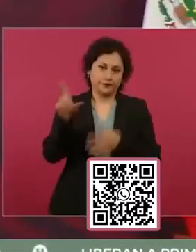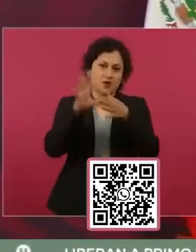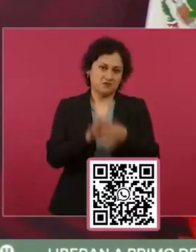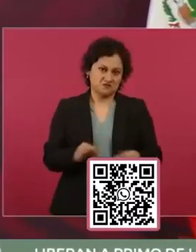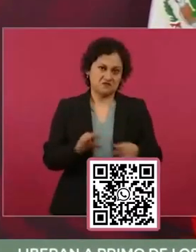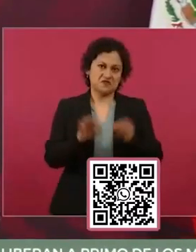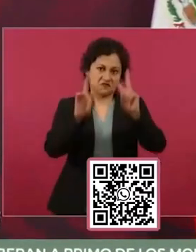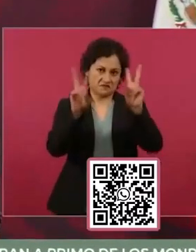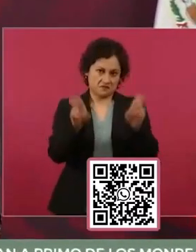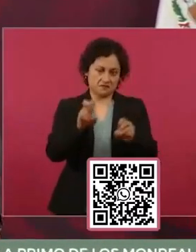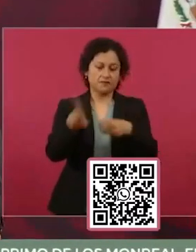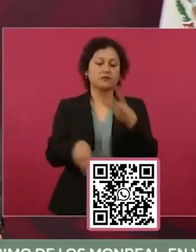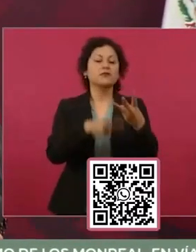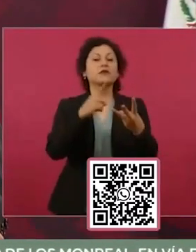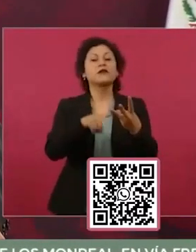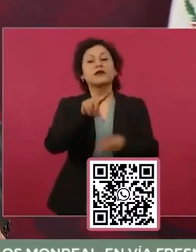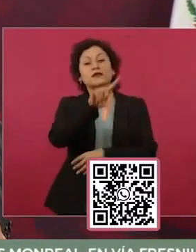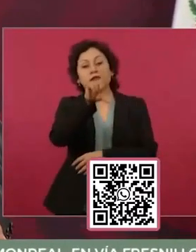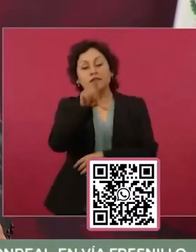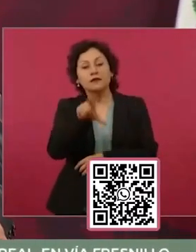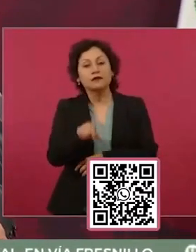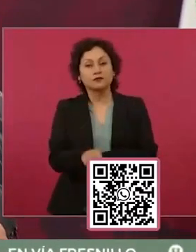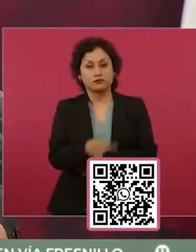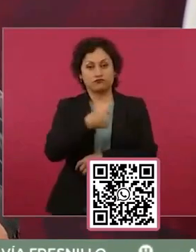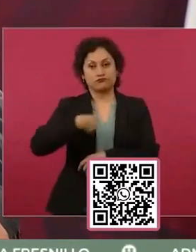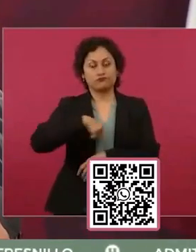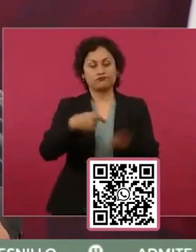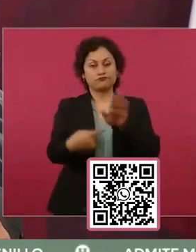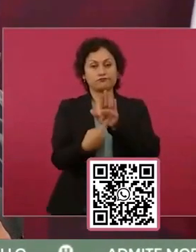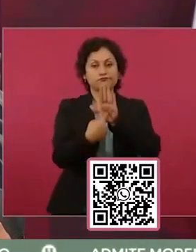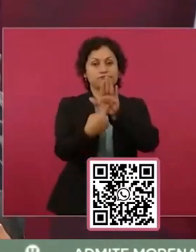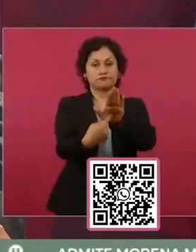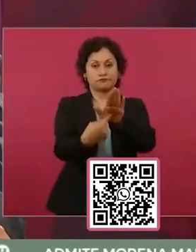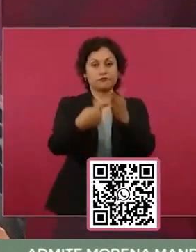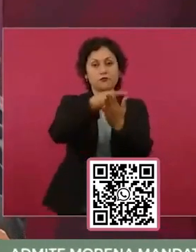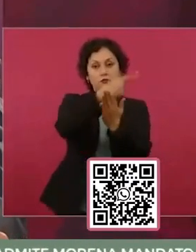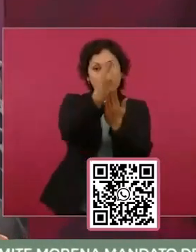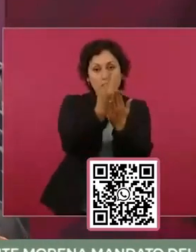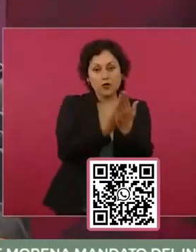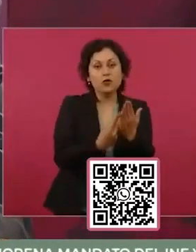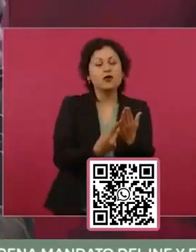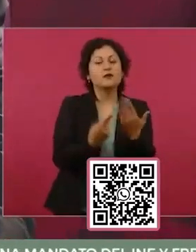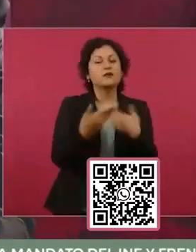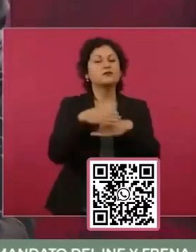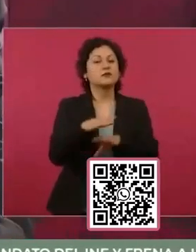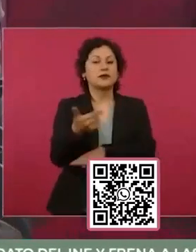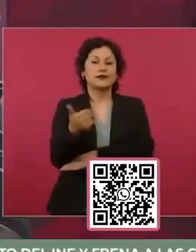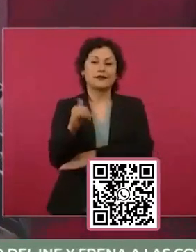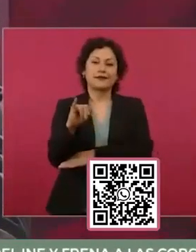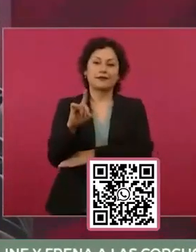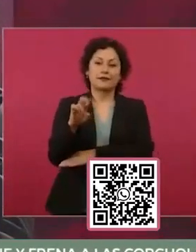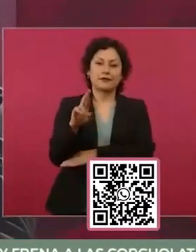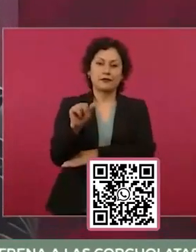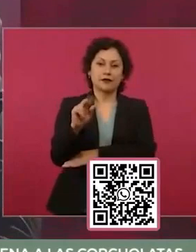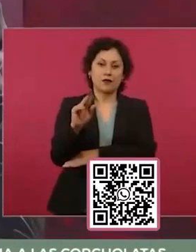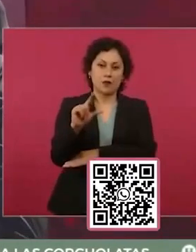de acuerdo con el decreto, estarían reservadas en materia de información que no se podrían